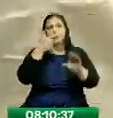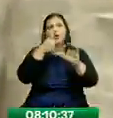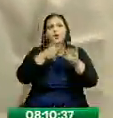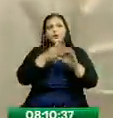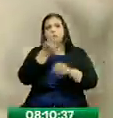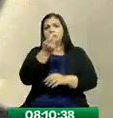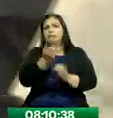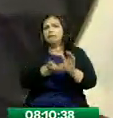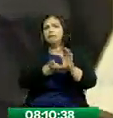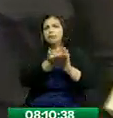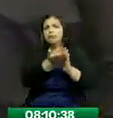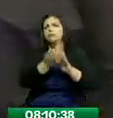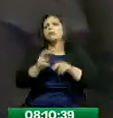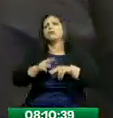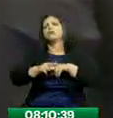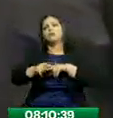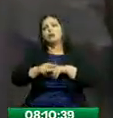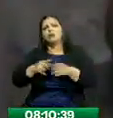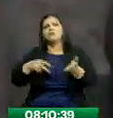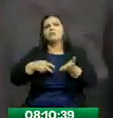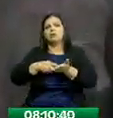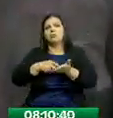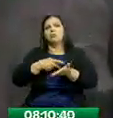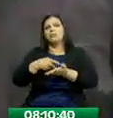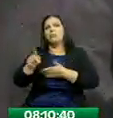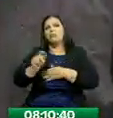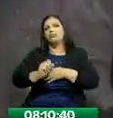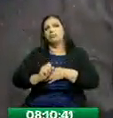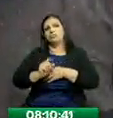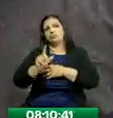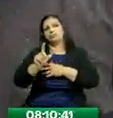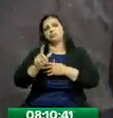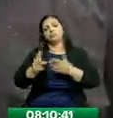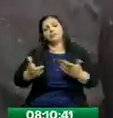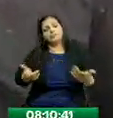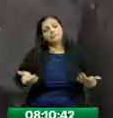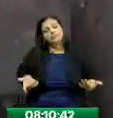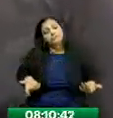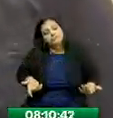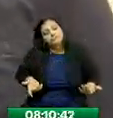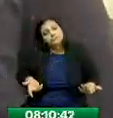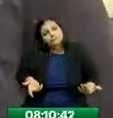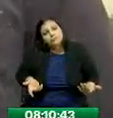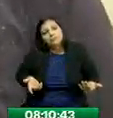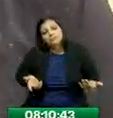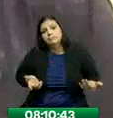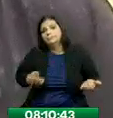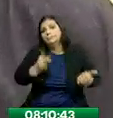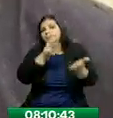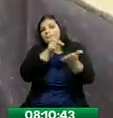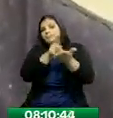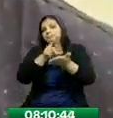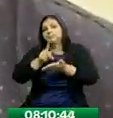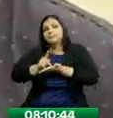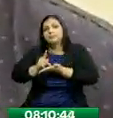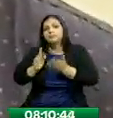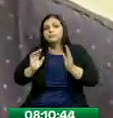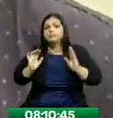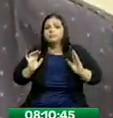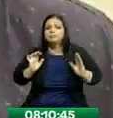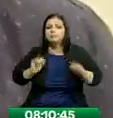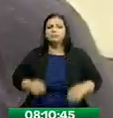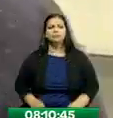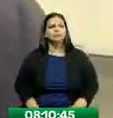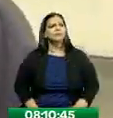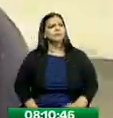Ya que esto pasaría, entonces nosotros teníamos que recurrir a alzar el valor de la carrera. Nosotros no queremos eso. ¿Ha conversado con el gobierno previo